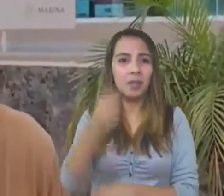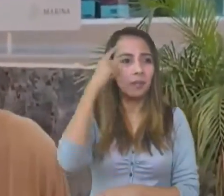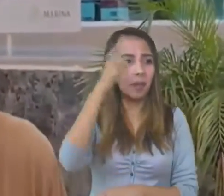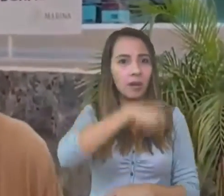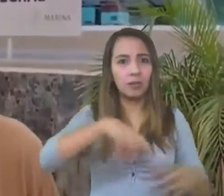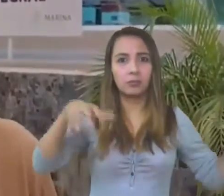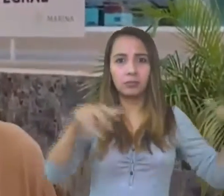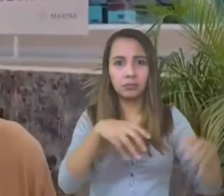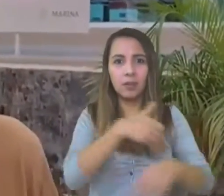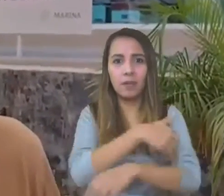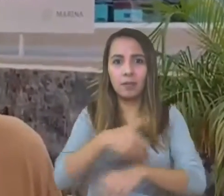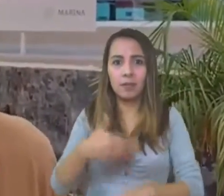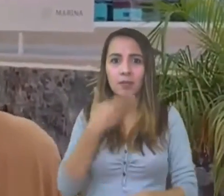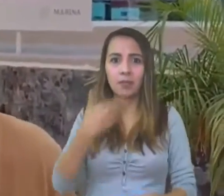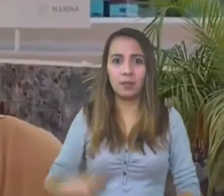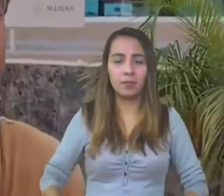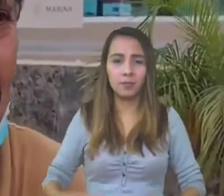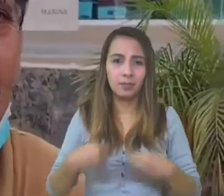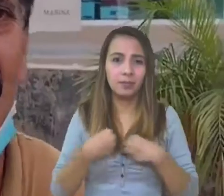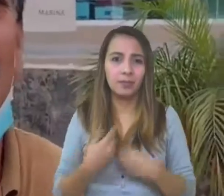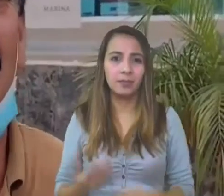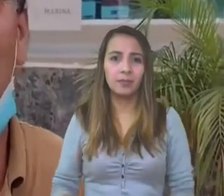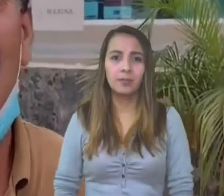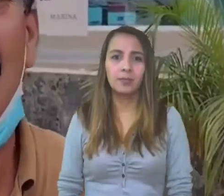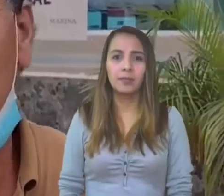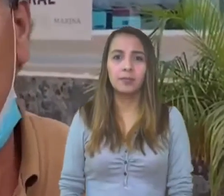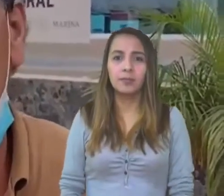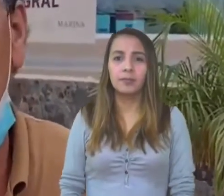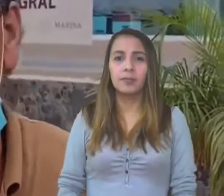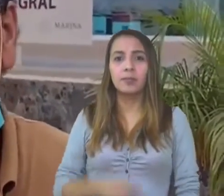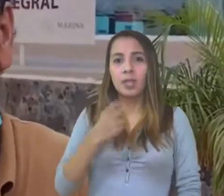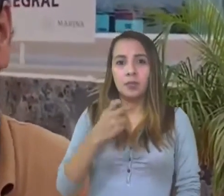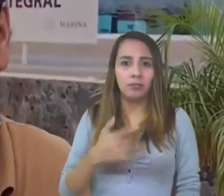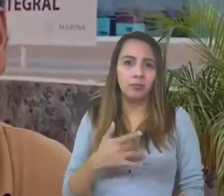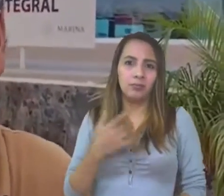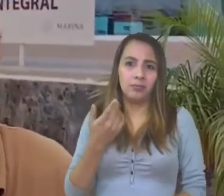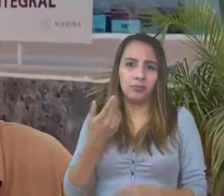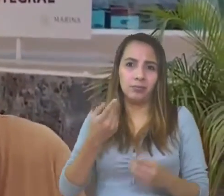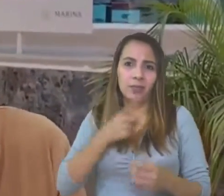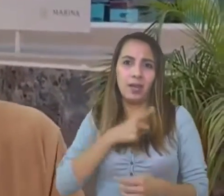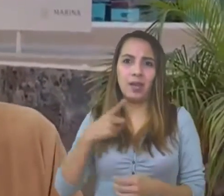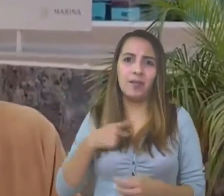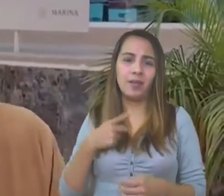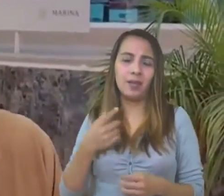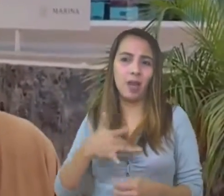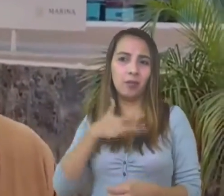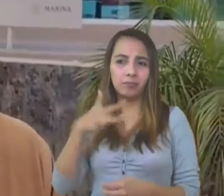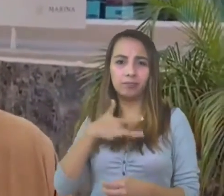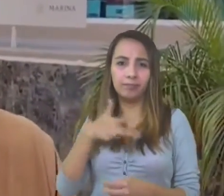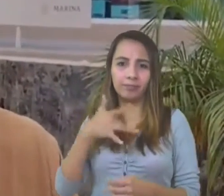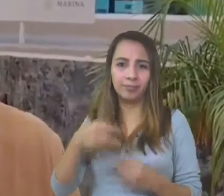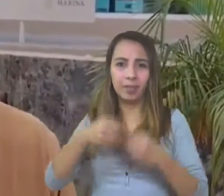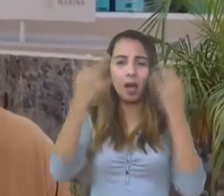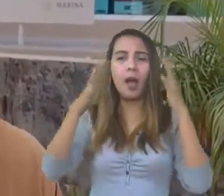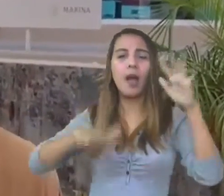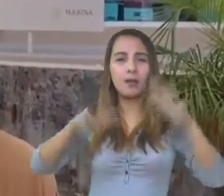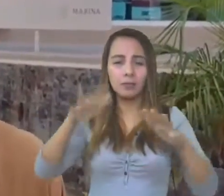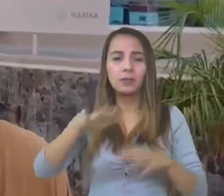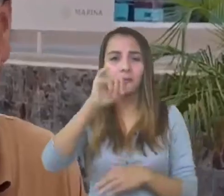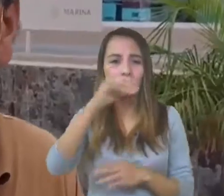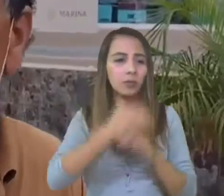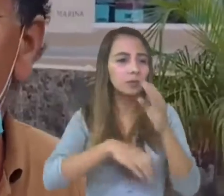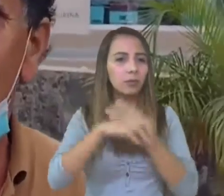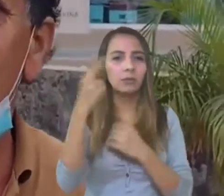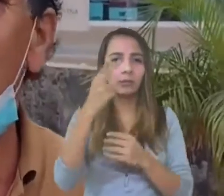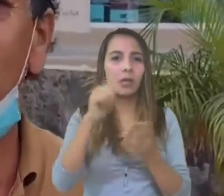Pues. Y es de criterios, es de... No, sentido no común, ¿no? Sentido común, ni siquiera es de... Hay cosas que sí se requiere de leyes, de reglamentos.